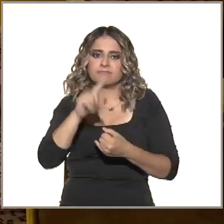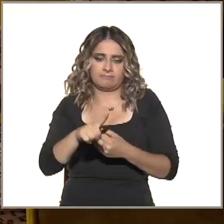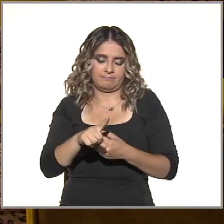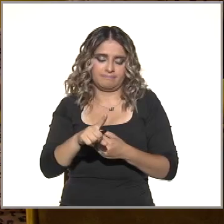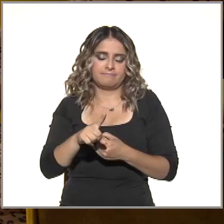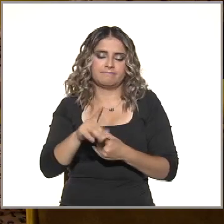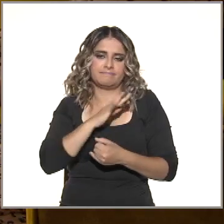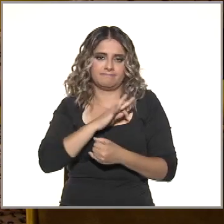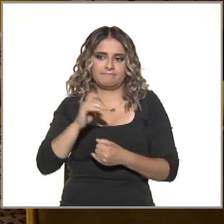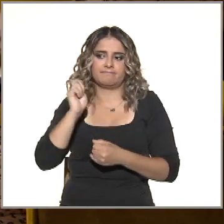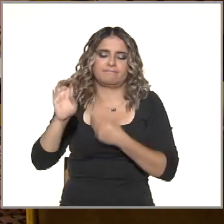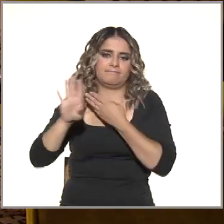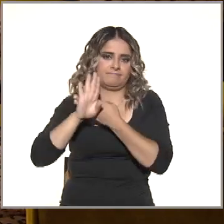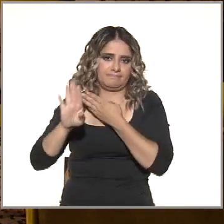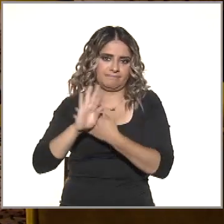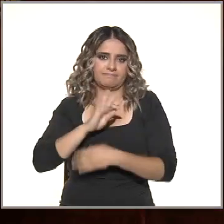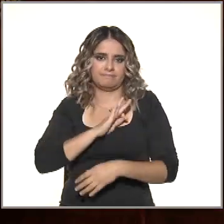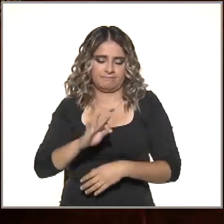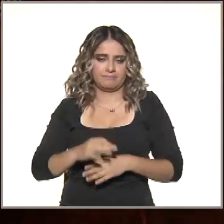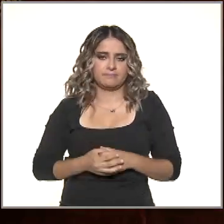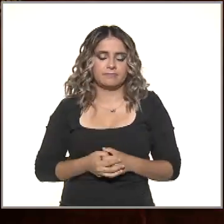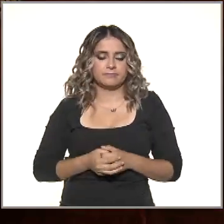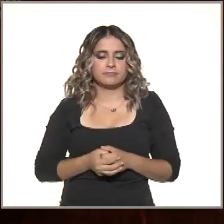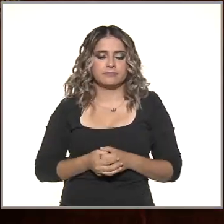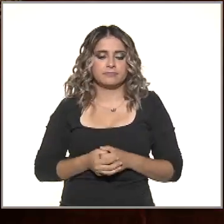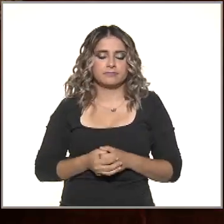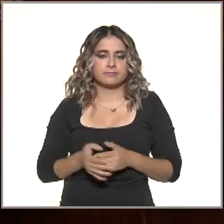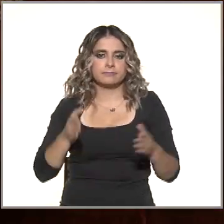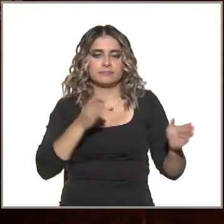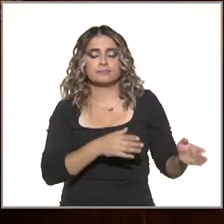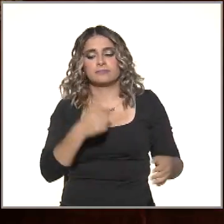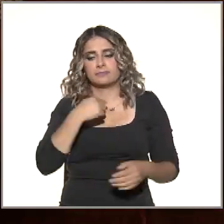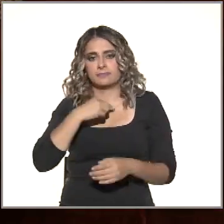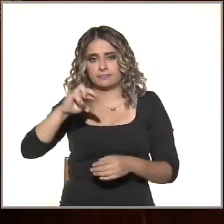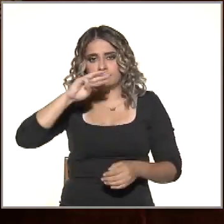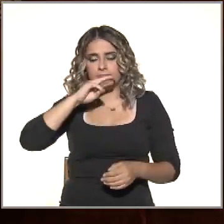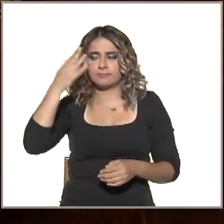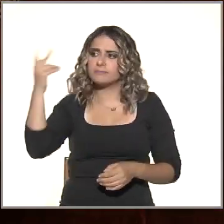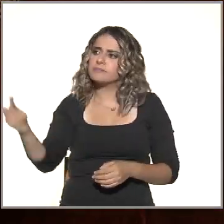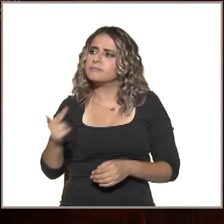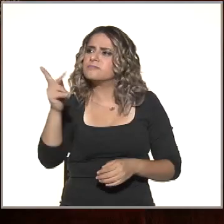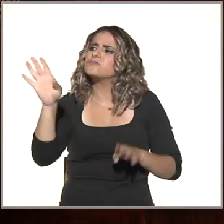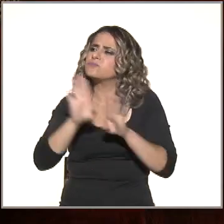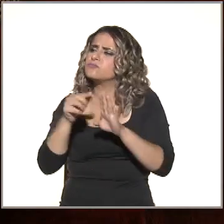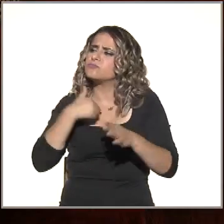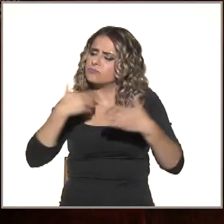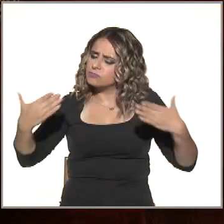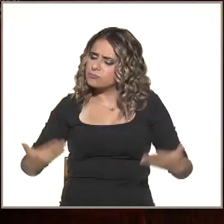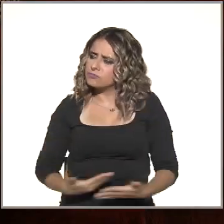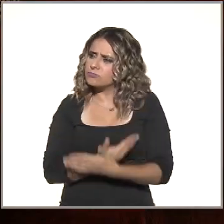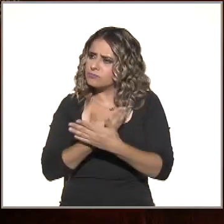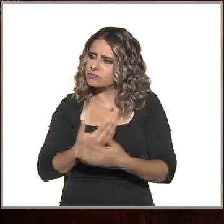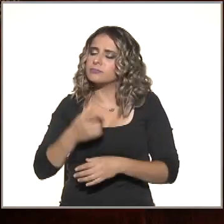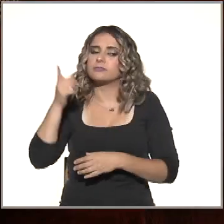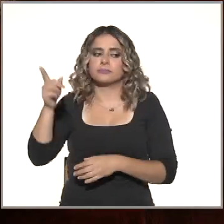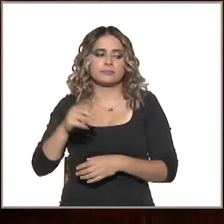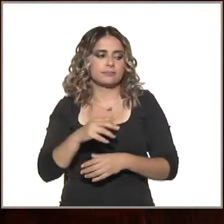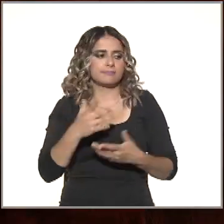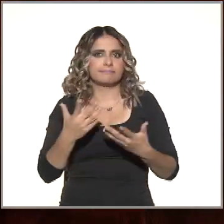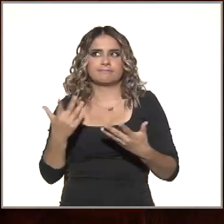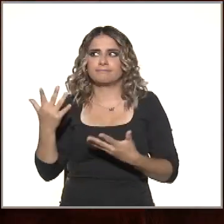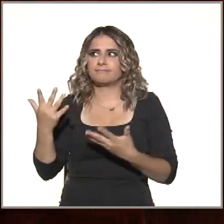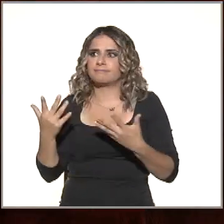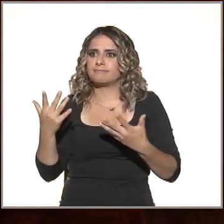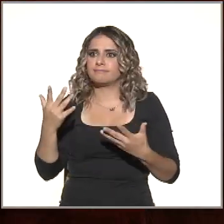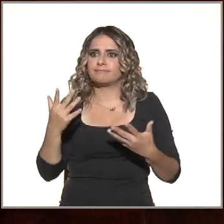nos dice Aniluz Solorio. Soledad, mi mamá cuando le pregunté cómo es que vine al mundo, me contestó, voy